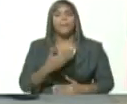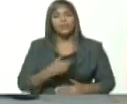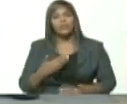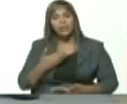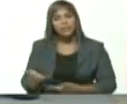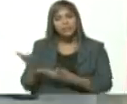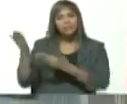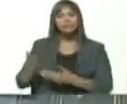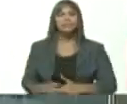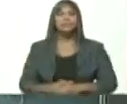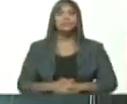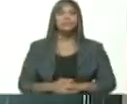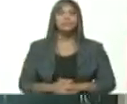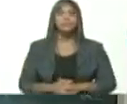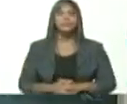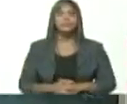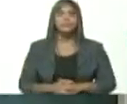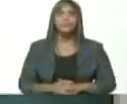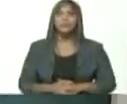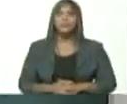presidente.